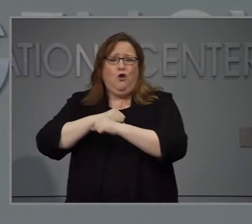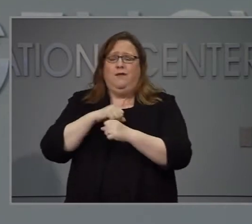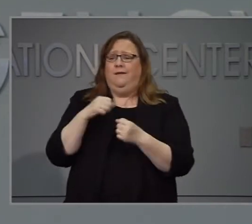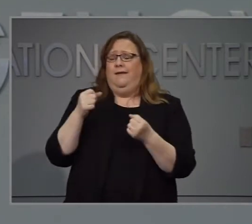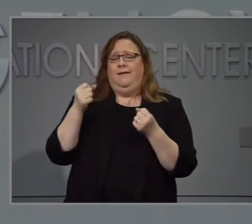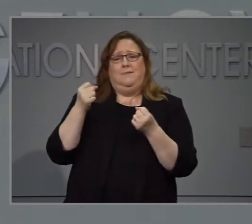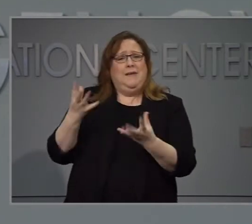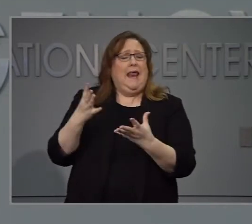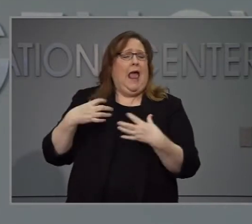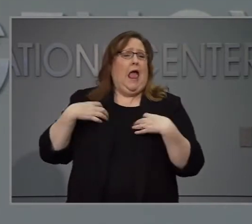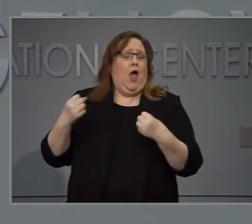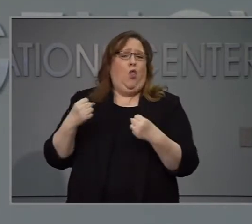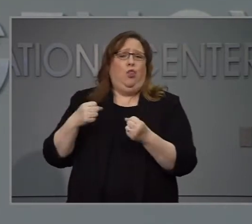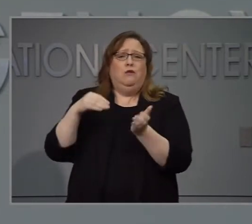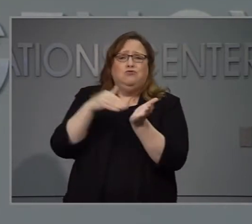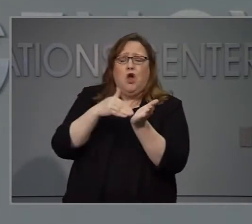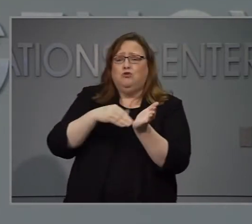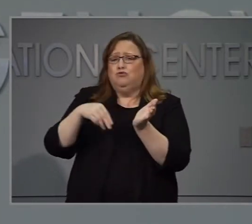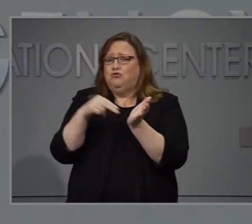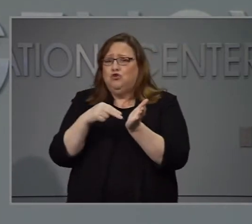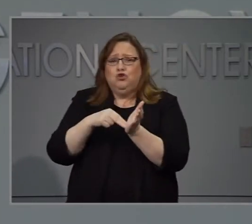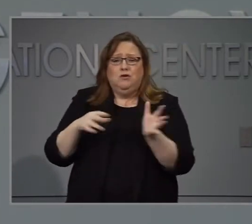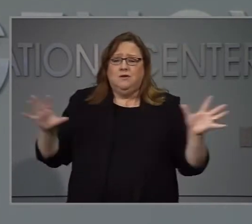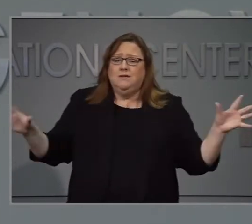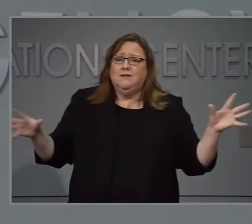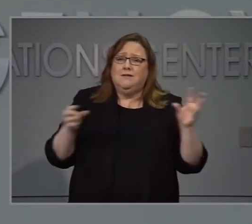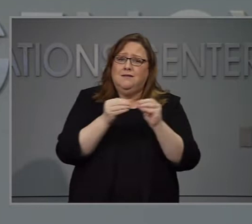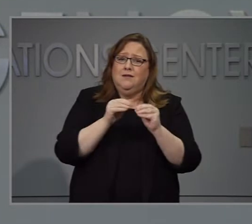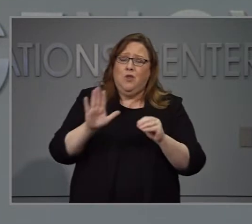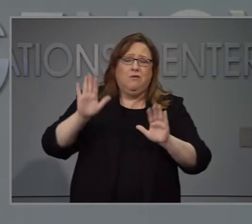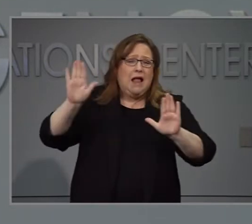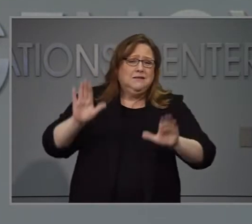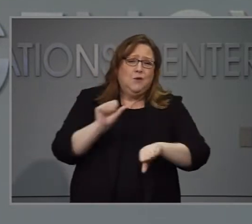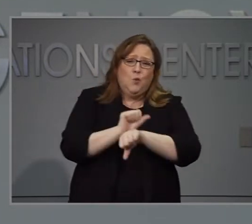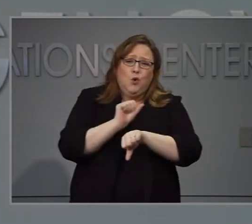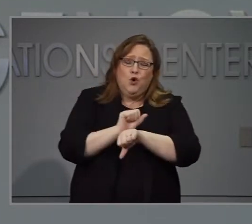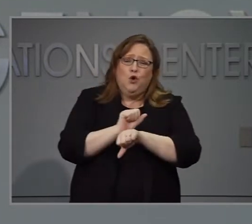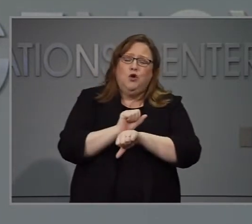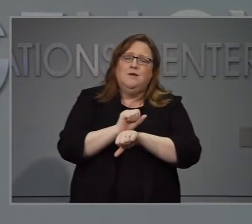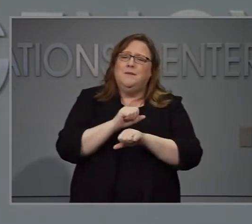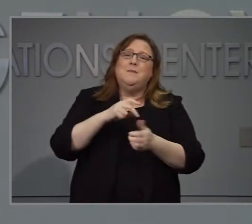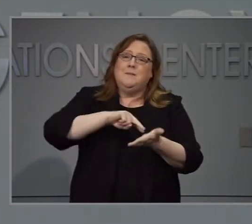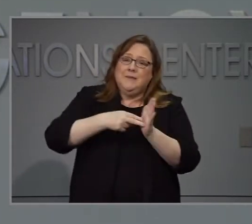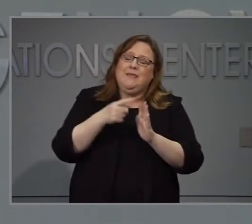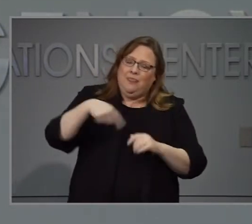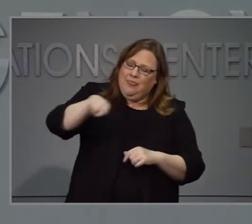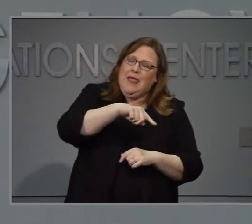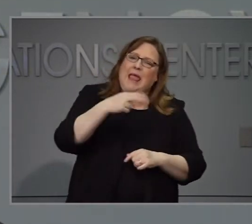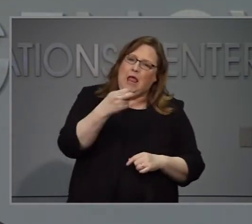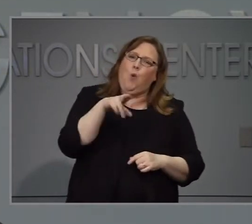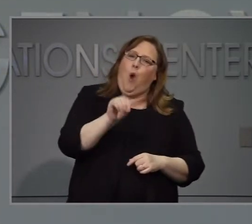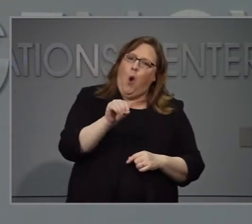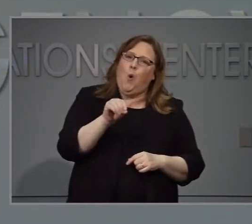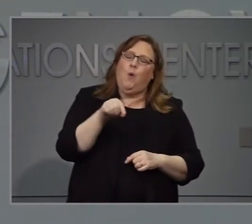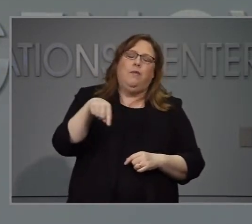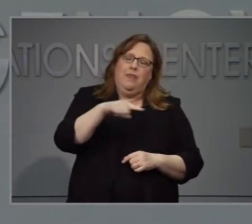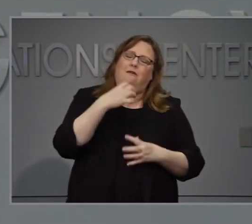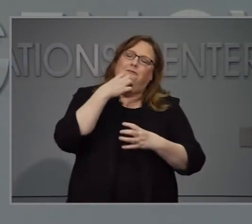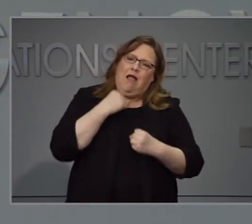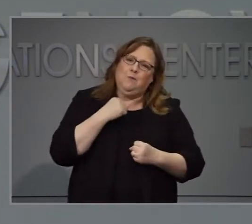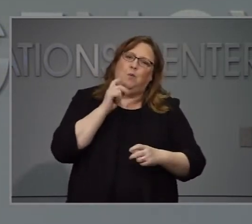emergencia y la guardia nacional y otros y otro personal de salud pública y profesionales de salud deben recordar nos